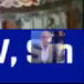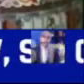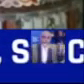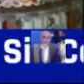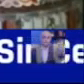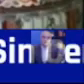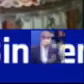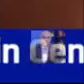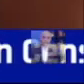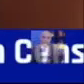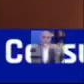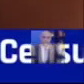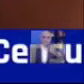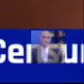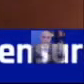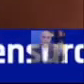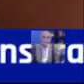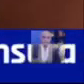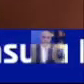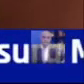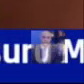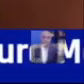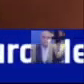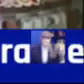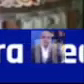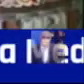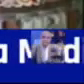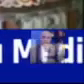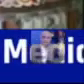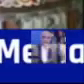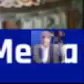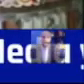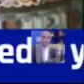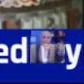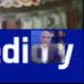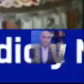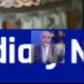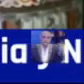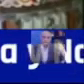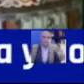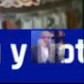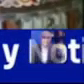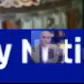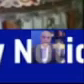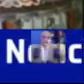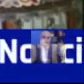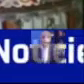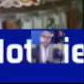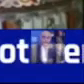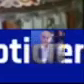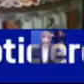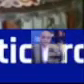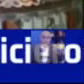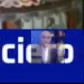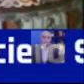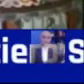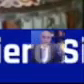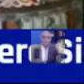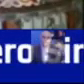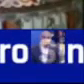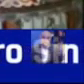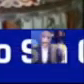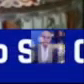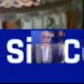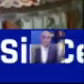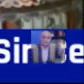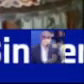de la independencia de México, hace referencia directa a Joe Biden para que se acabe con el bloqueo contra Cuba, mientras se tiene de